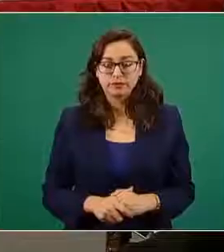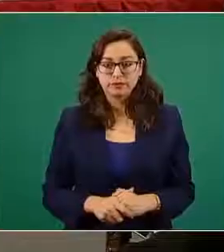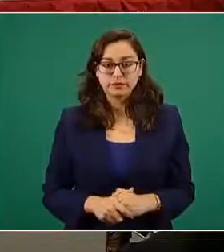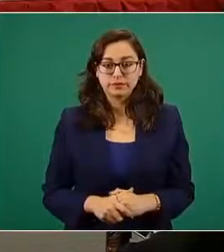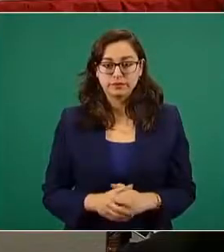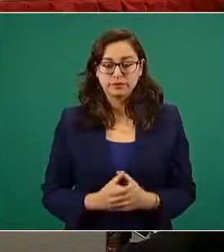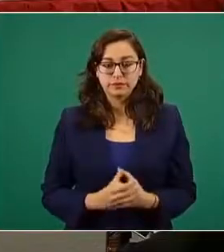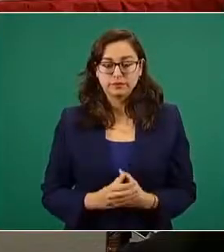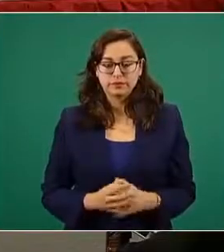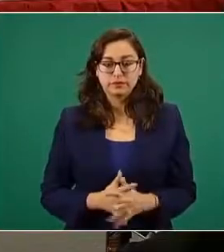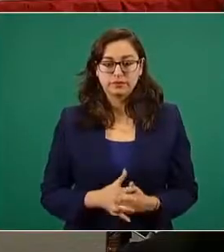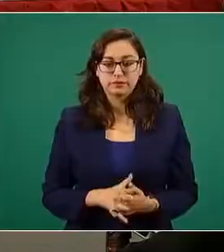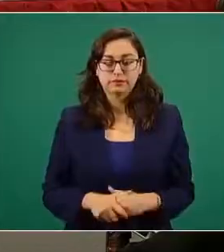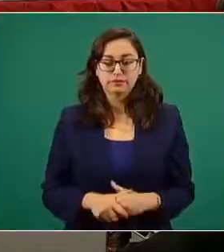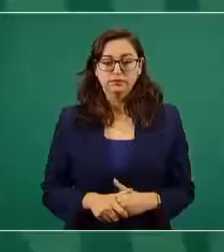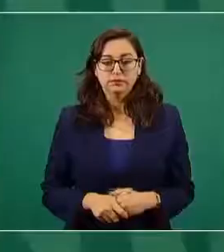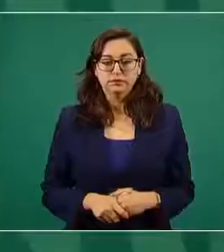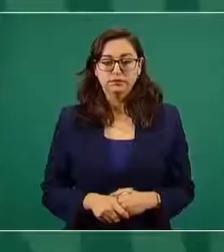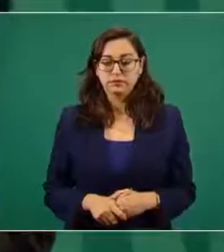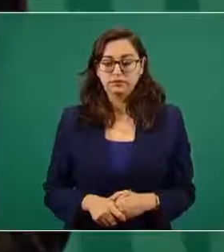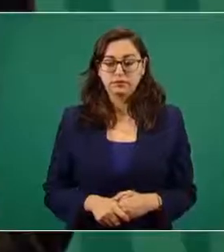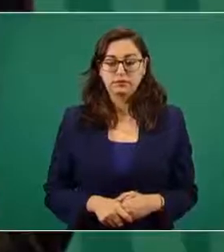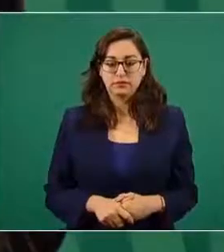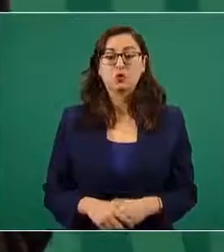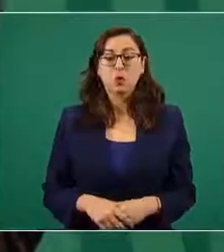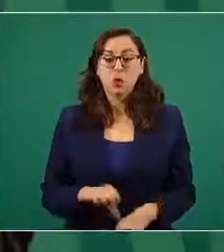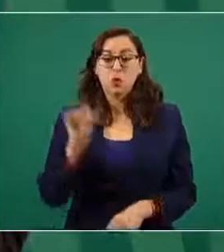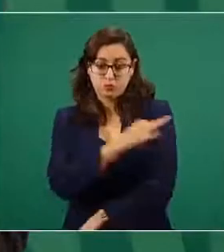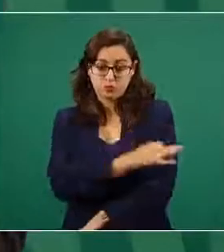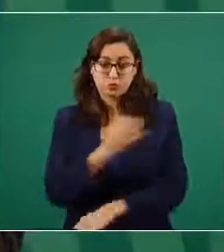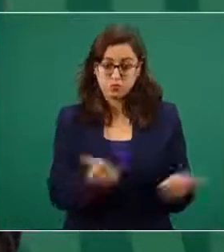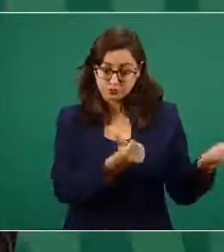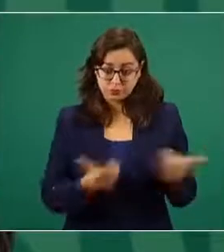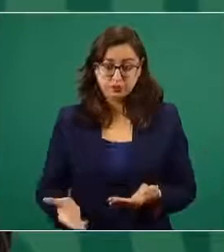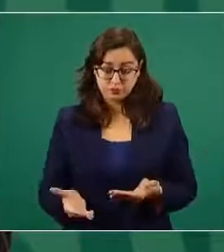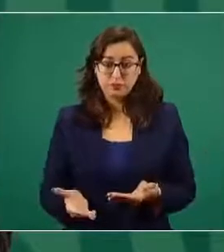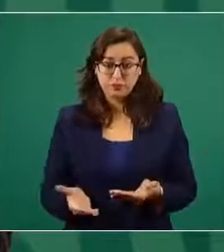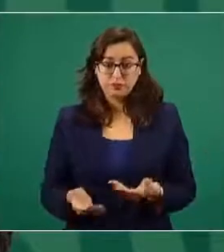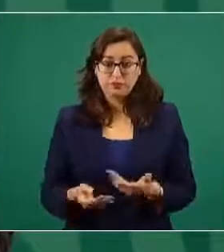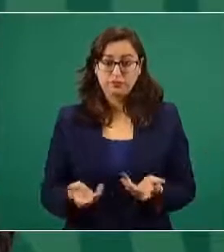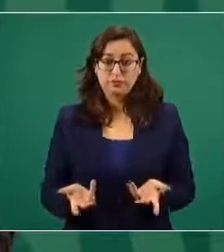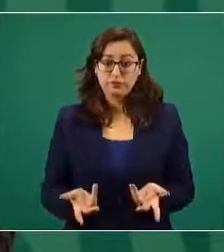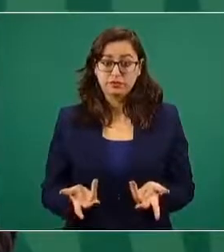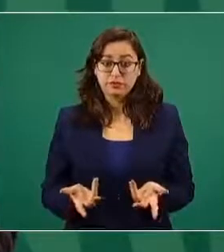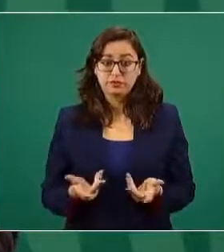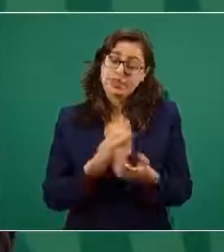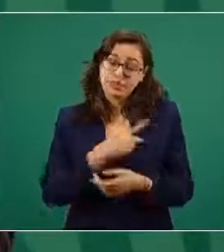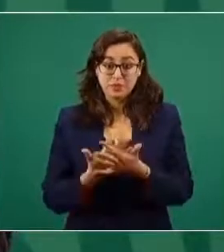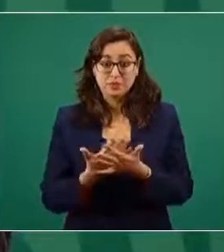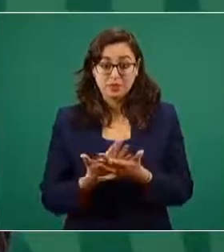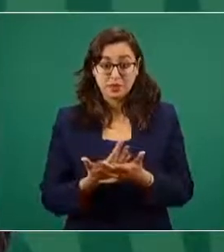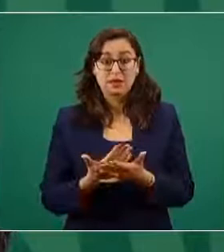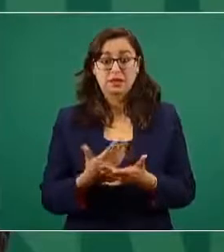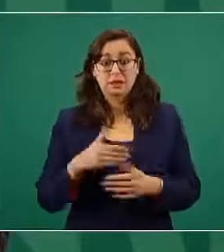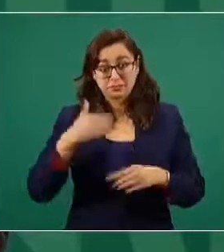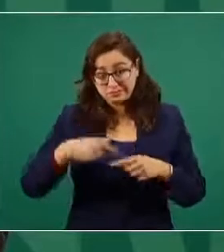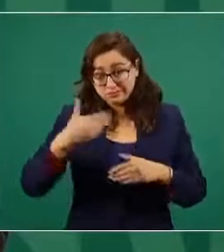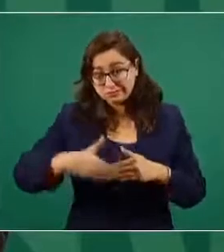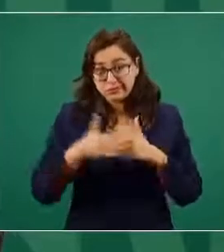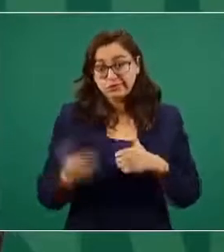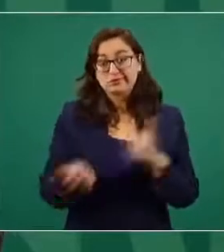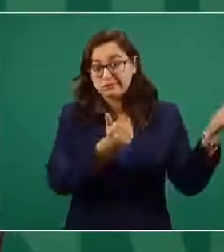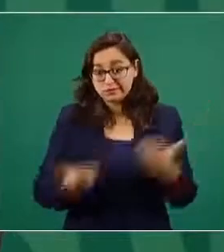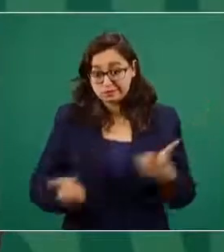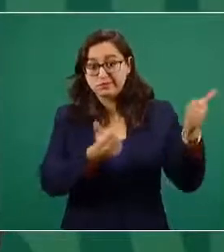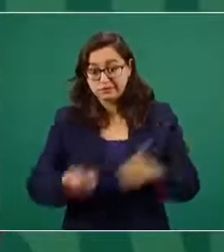Bueno, hoy llegan vacunas, como se ha dicho, y los nuevos envíos la semana